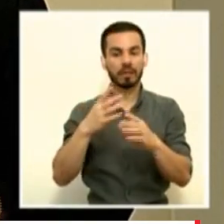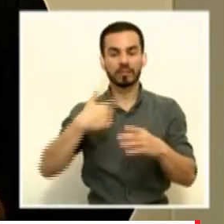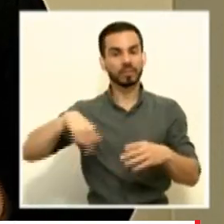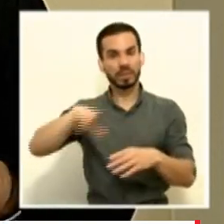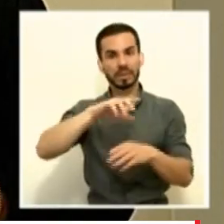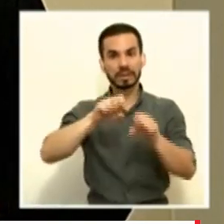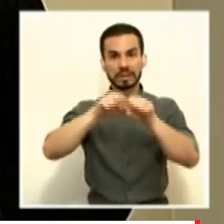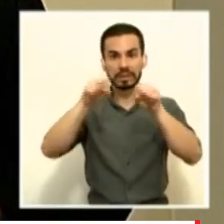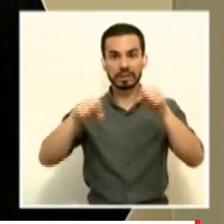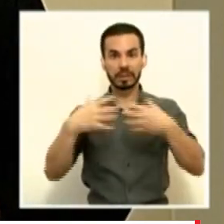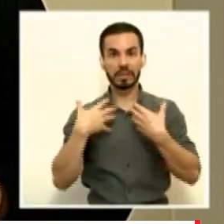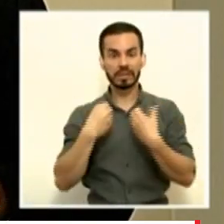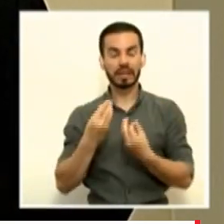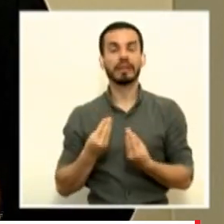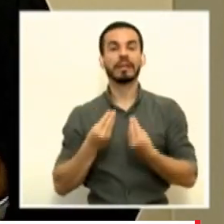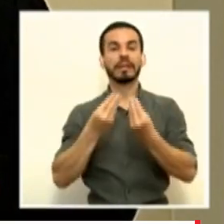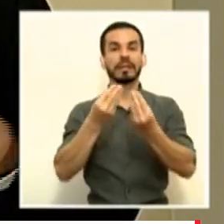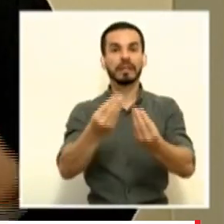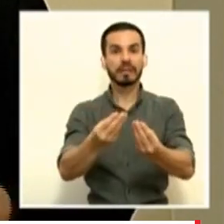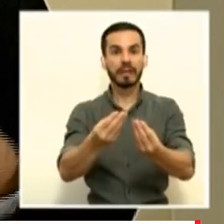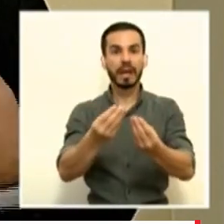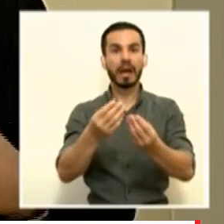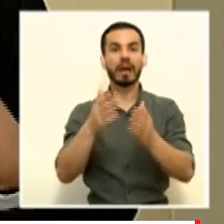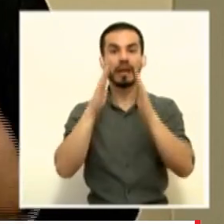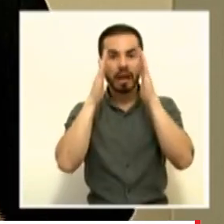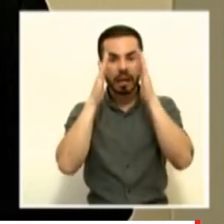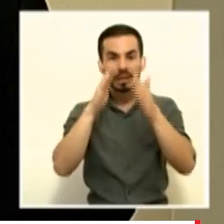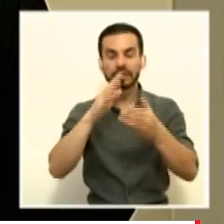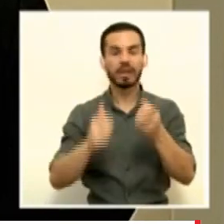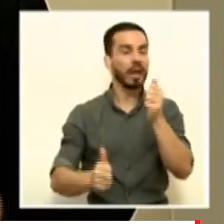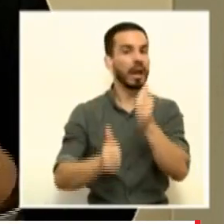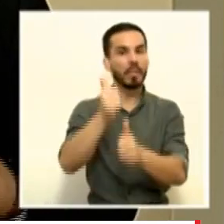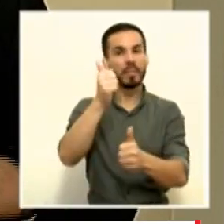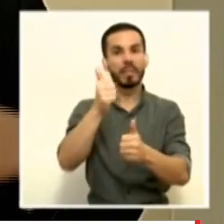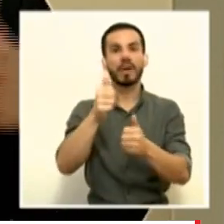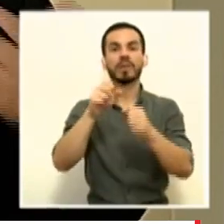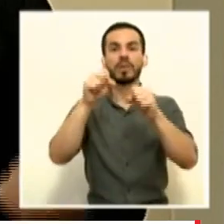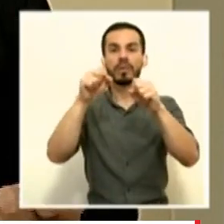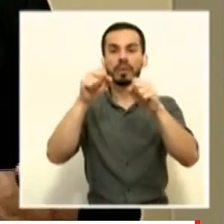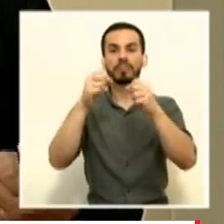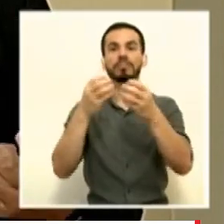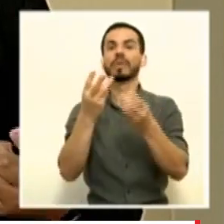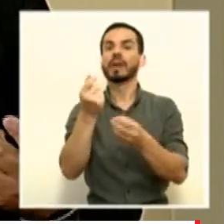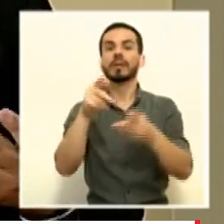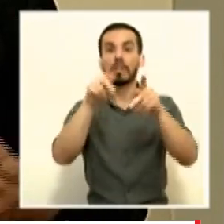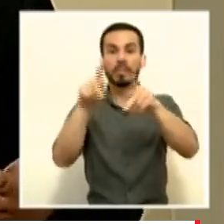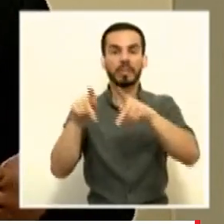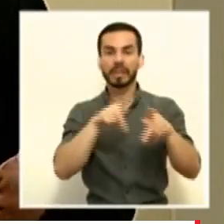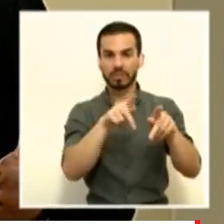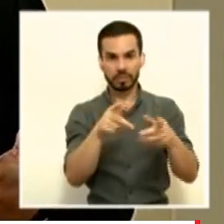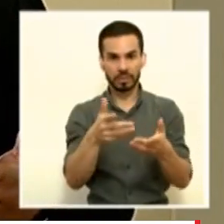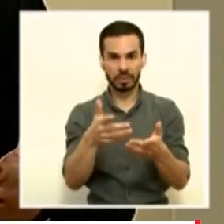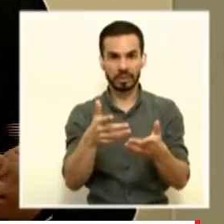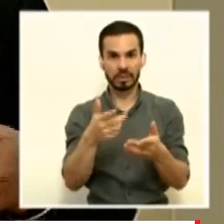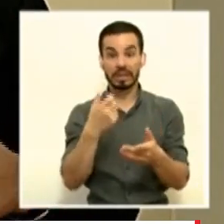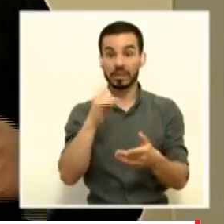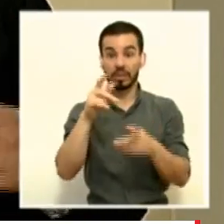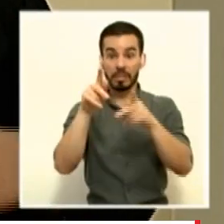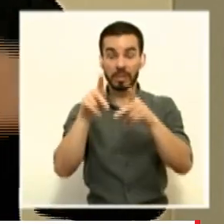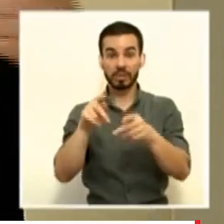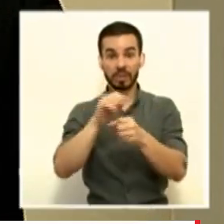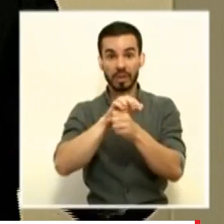salud, de darle tratamiento a la mayor cantidad de personas posibles, porque si una persona, sobre todo con el